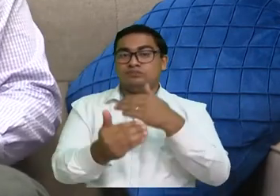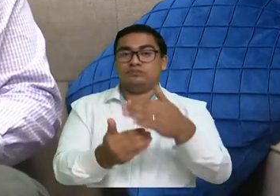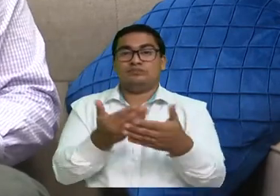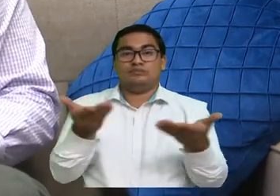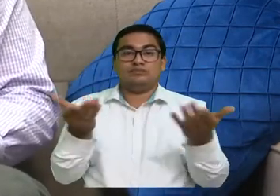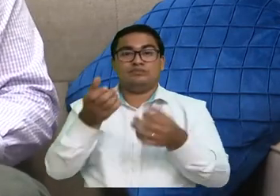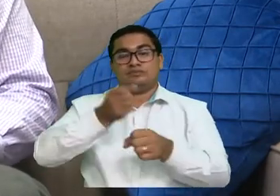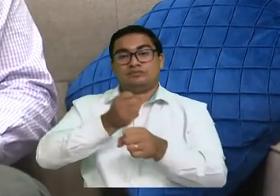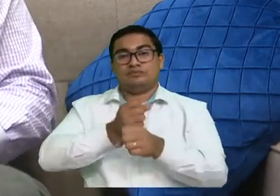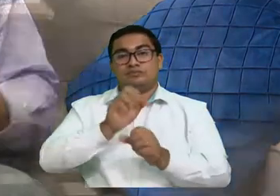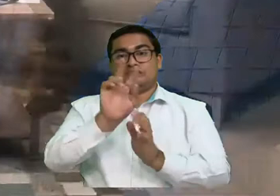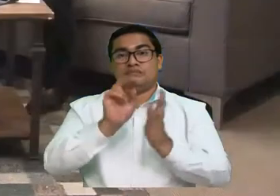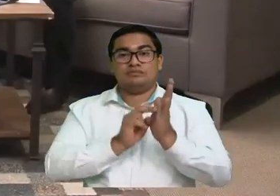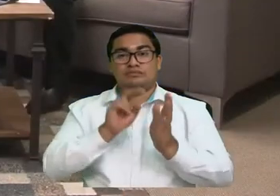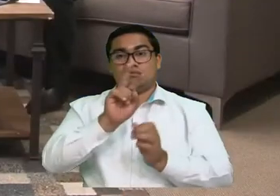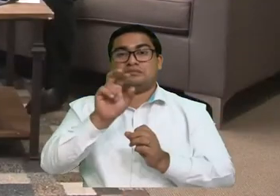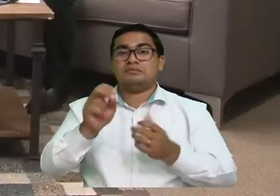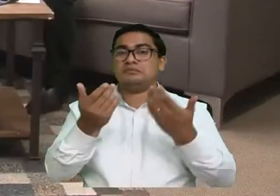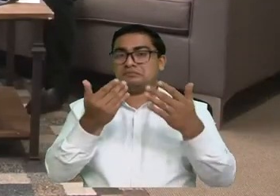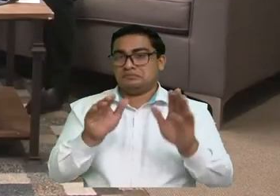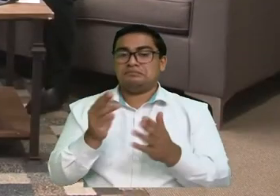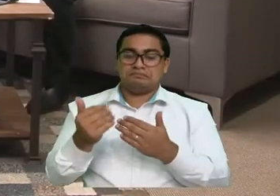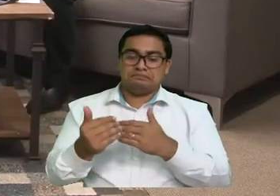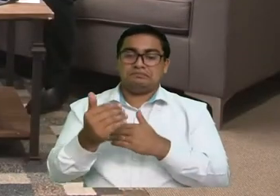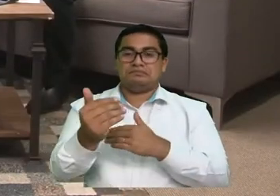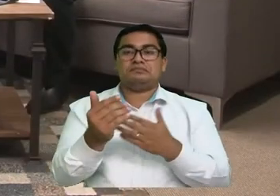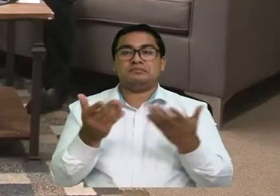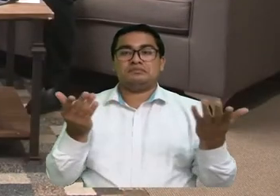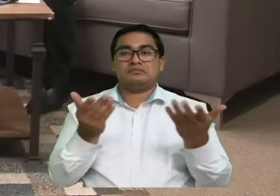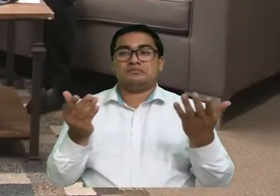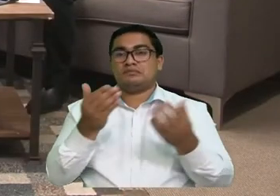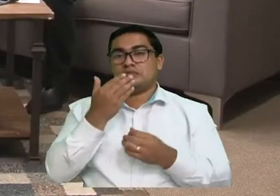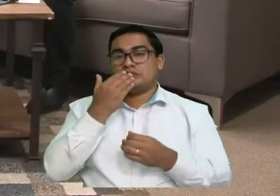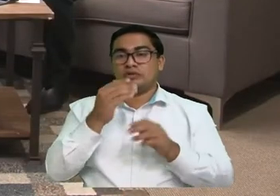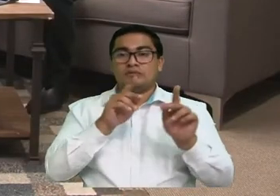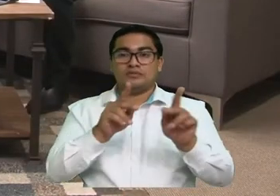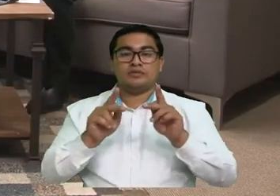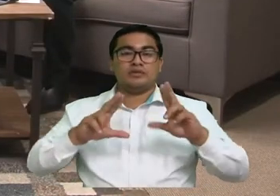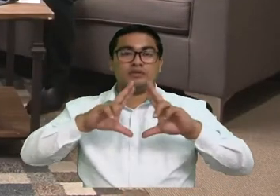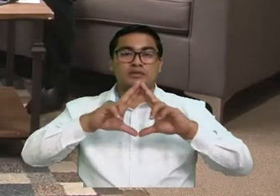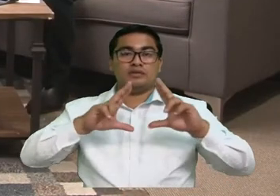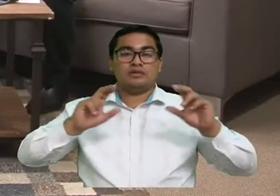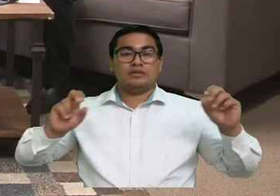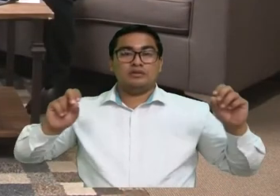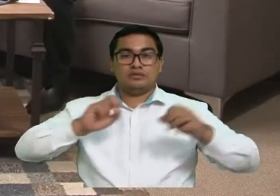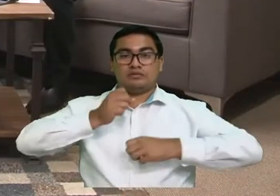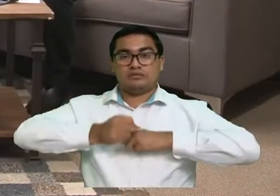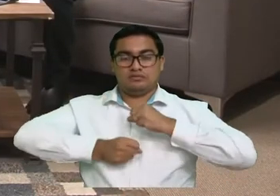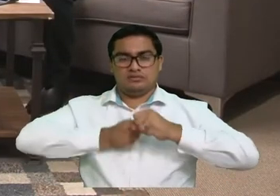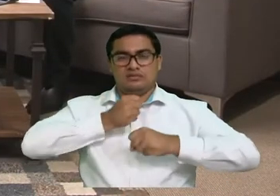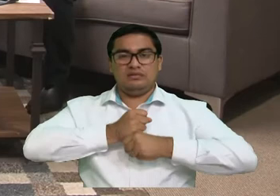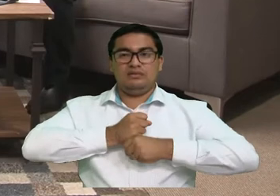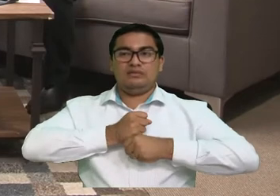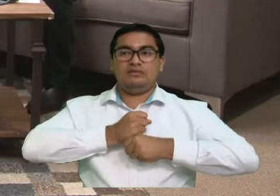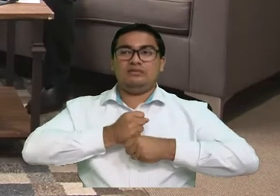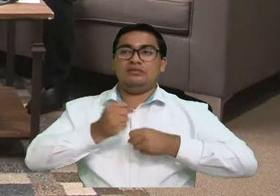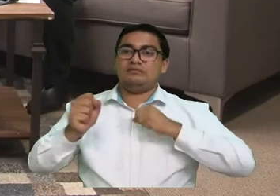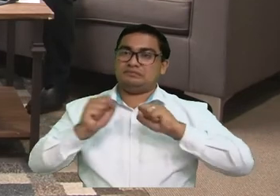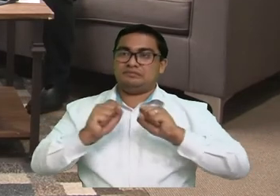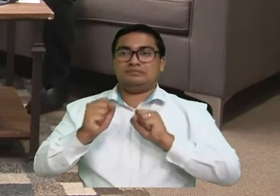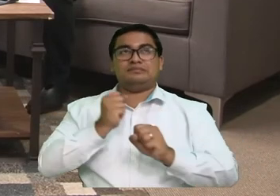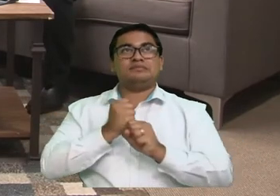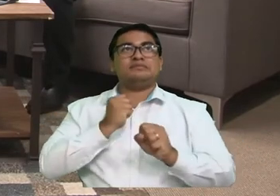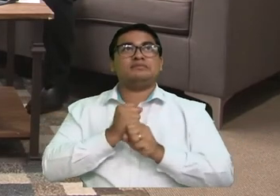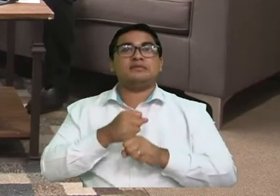trabajo en el 2020, ya estamos de cara, como decimos en buen nicaragüense, al segundo round del año, ¿no? Dentro de esa dinámica,